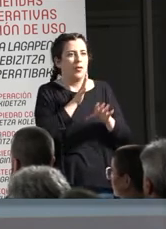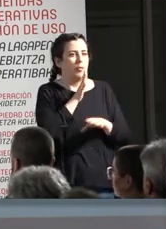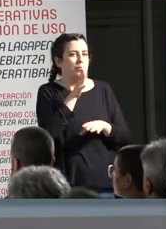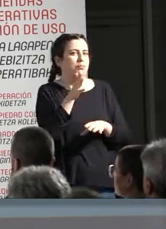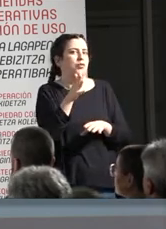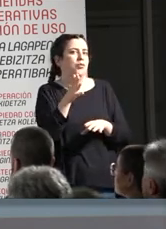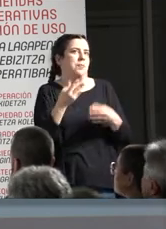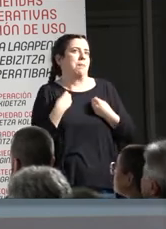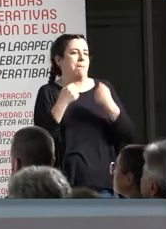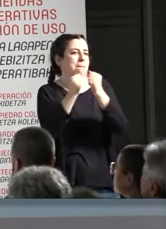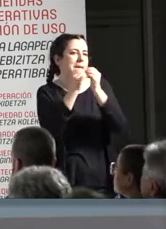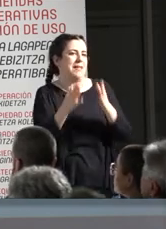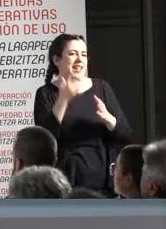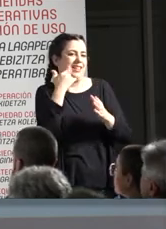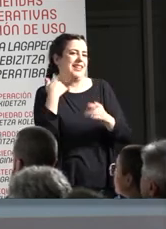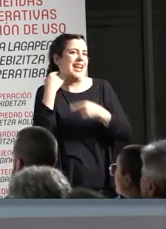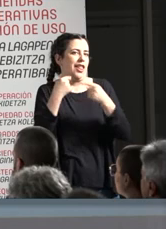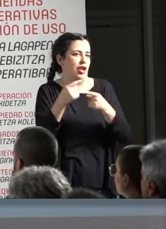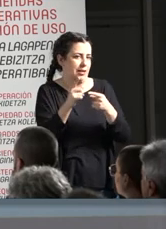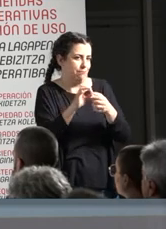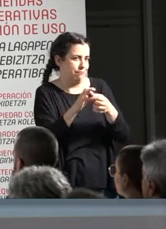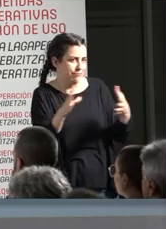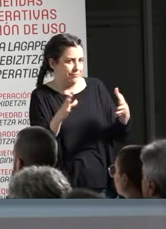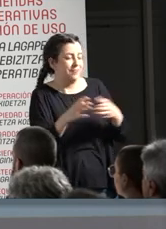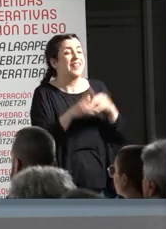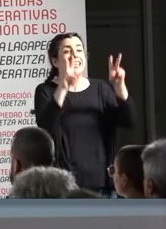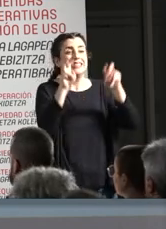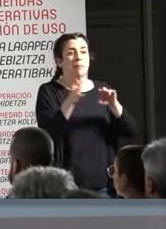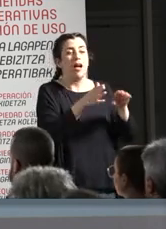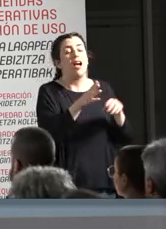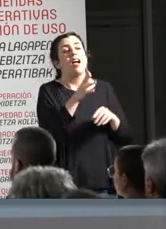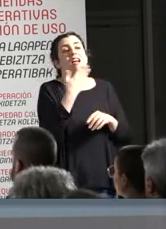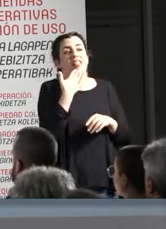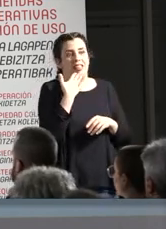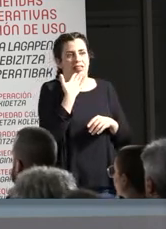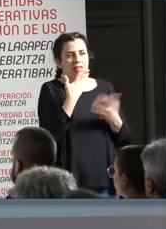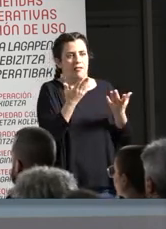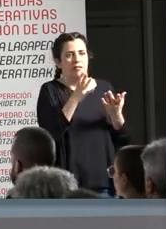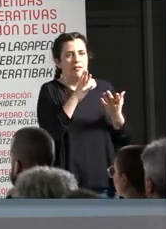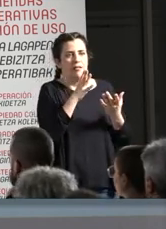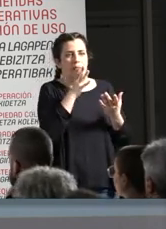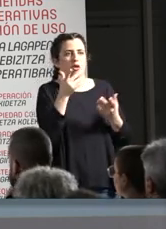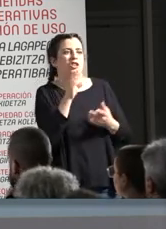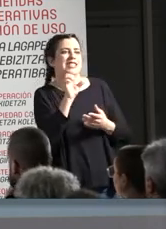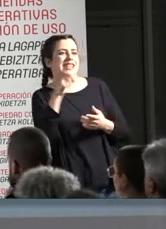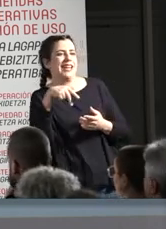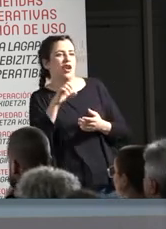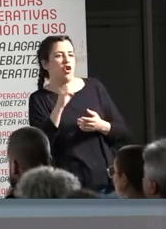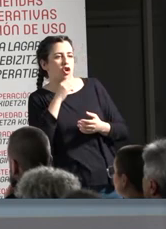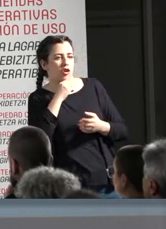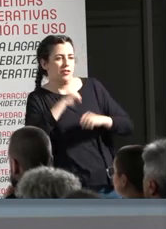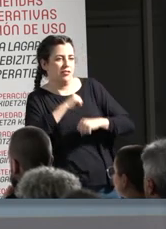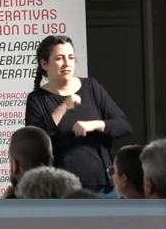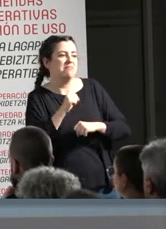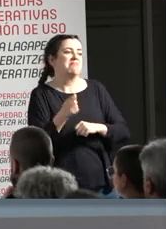tradicional. El tema de la edad. No es lo mismo analizar un proyecto intergeneracional que senior. Y no significa que no nos gusten